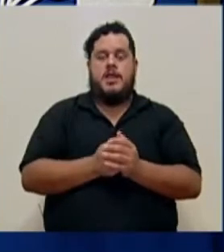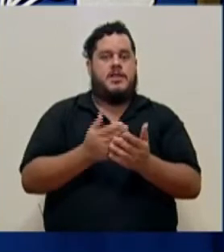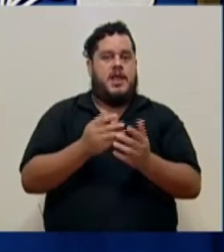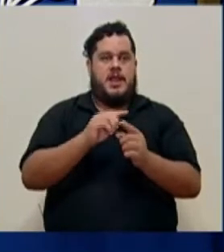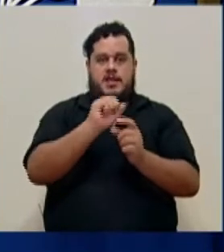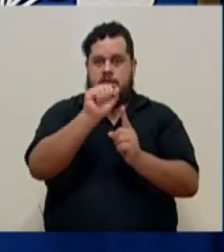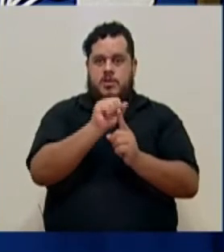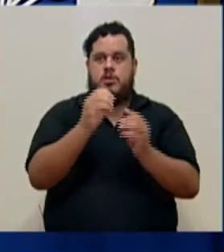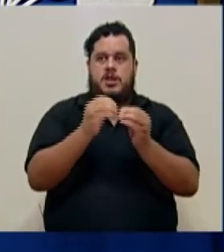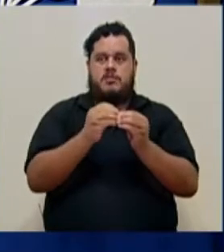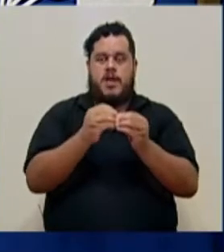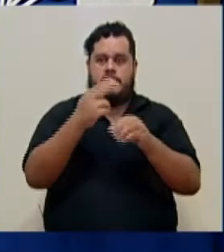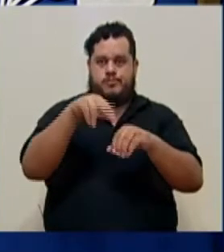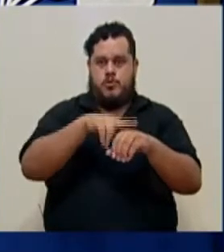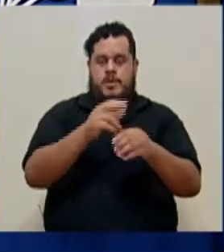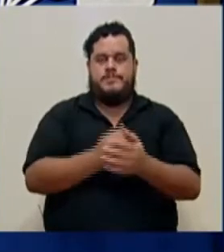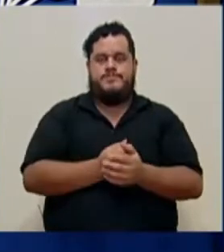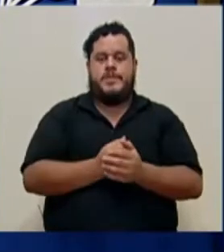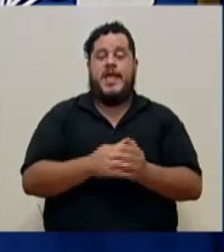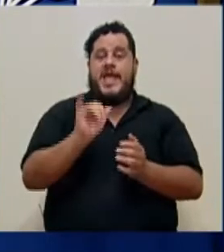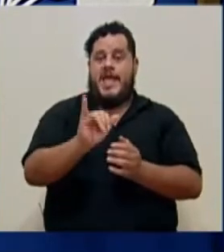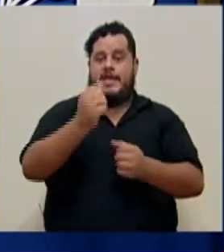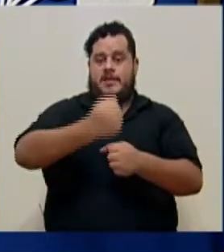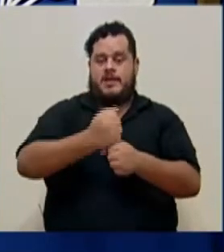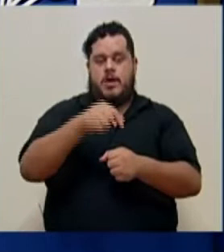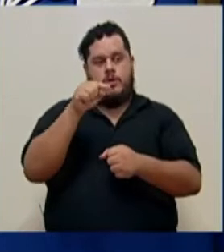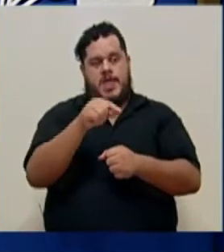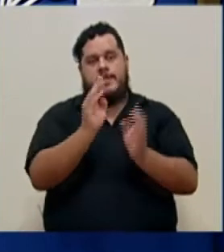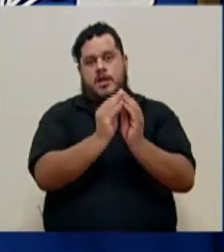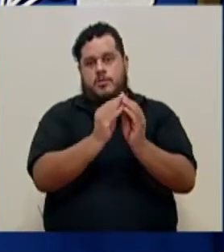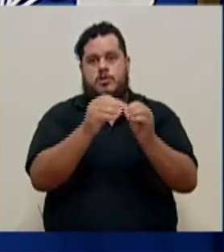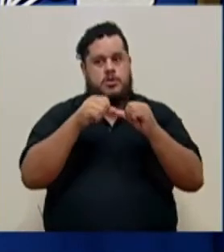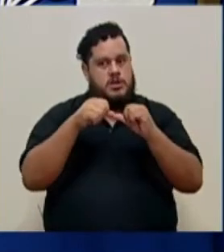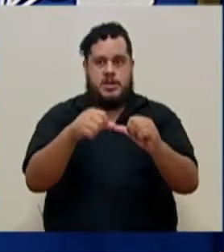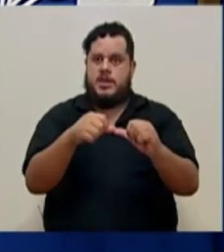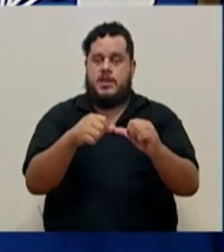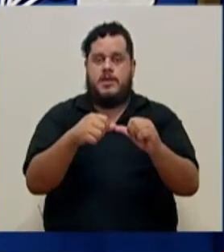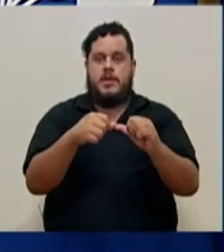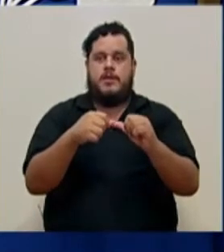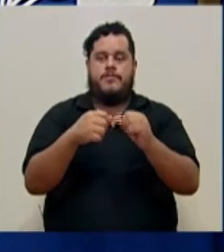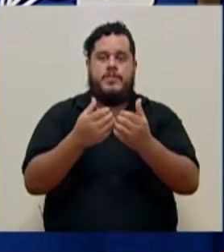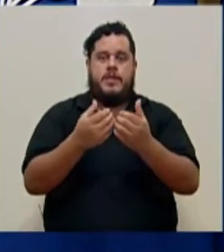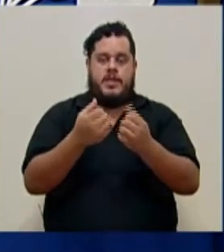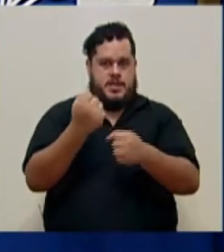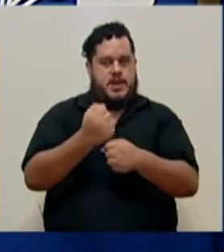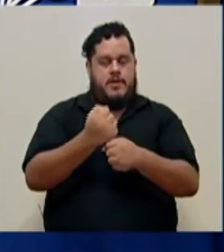más frecuentes. Este trabajo de esta comisión sigue en evolución.